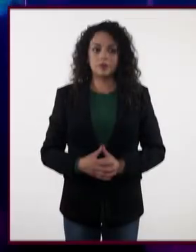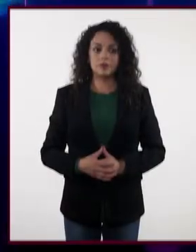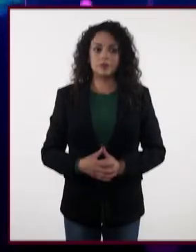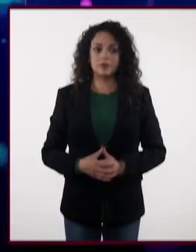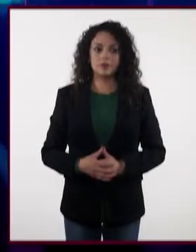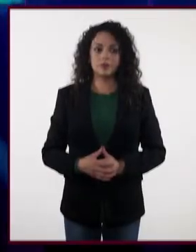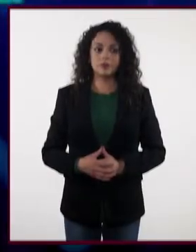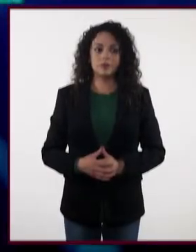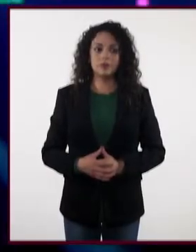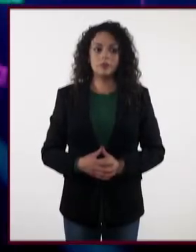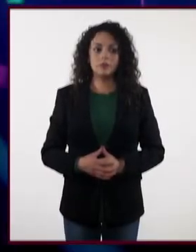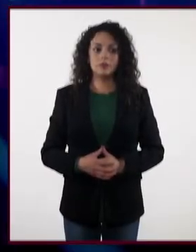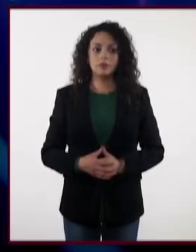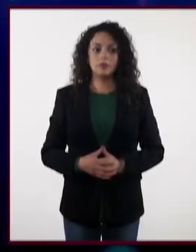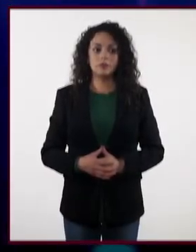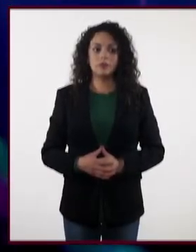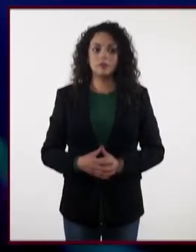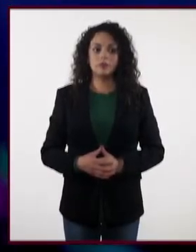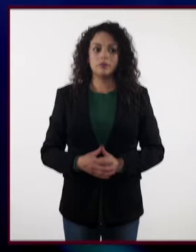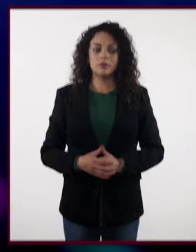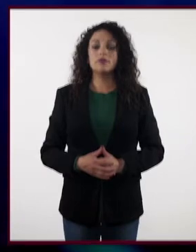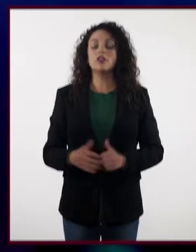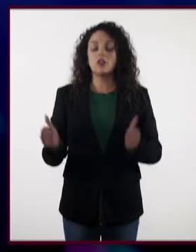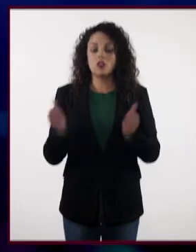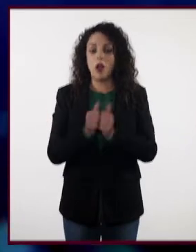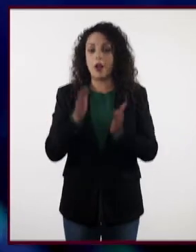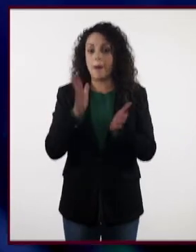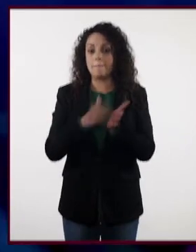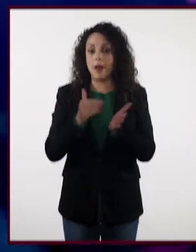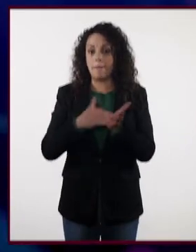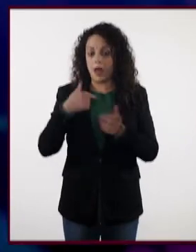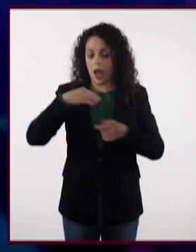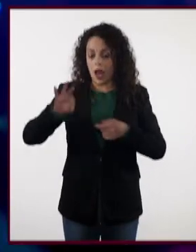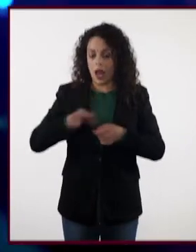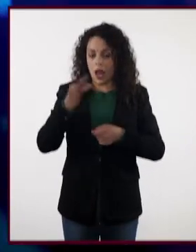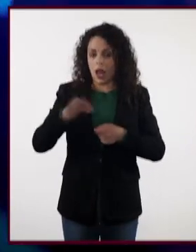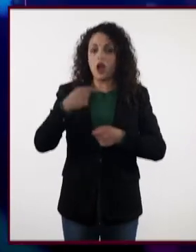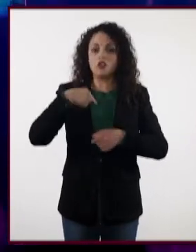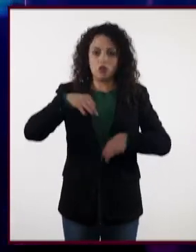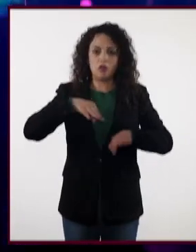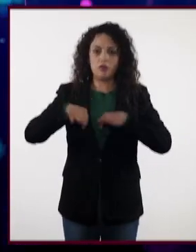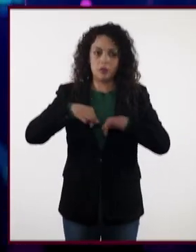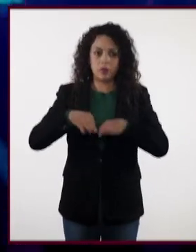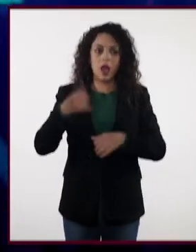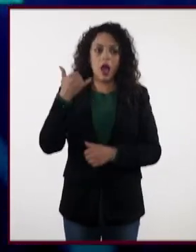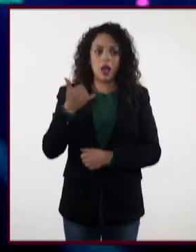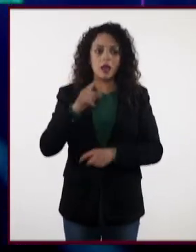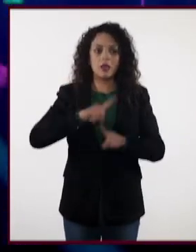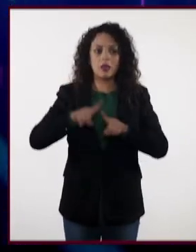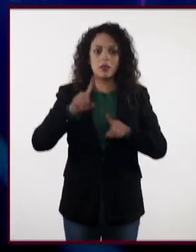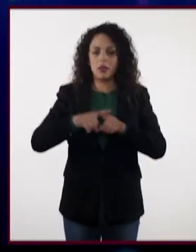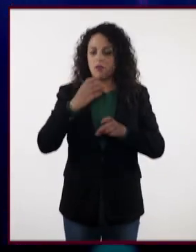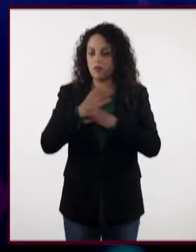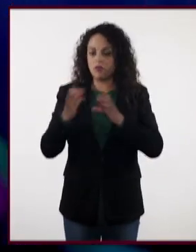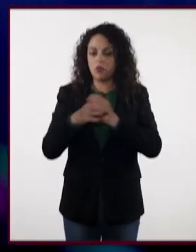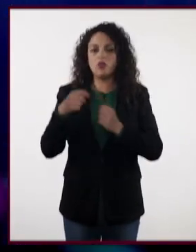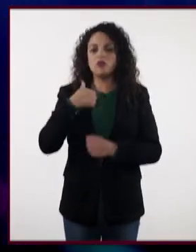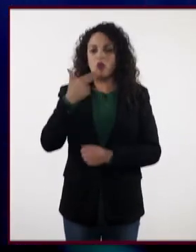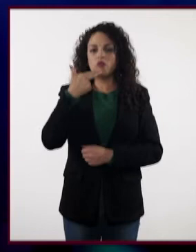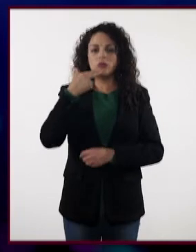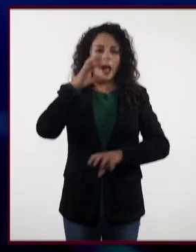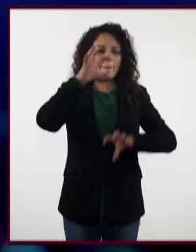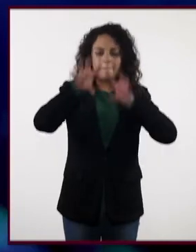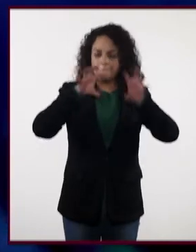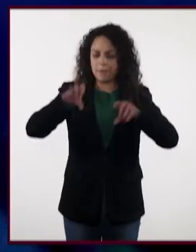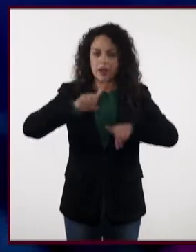Yo trabajo principalmente con bordado sobre papel. También implemento el collage en casi todas mis obras.